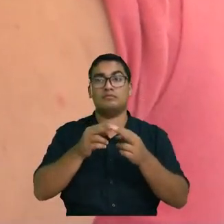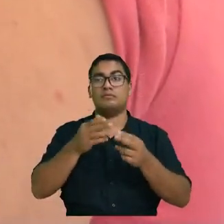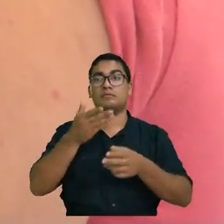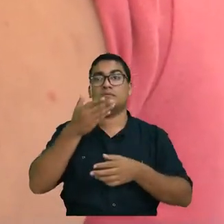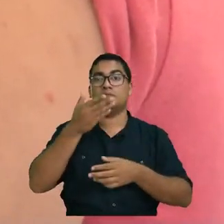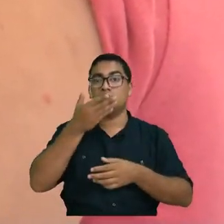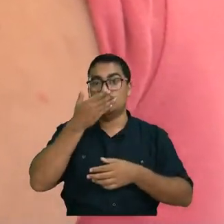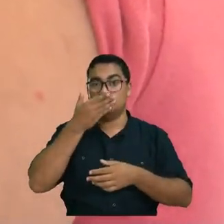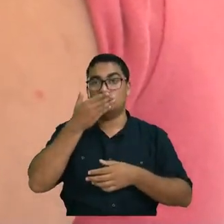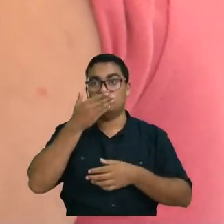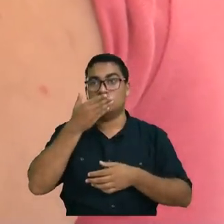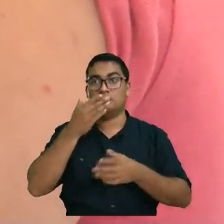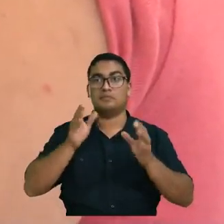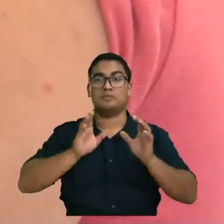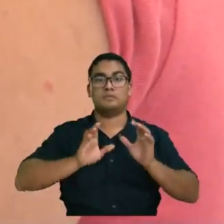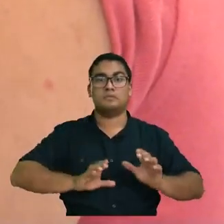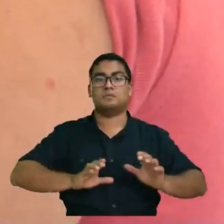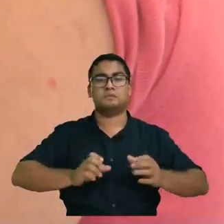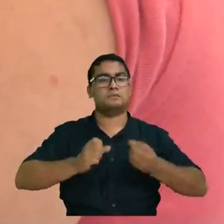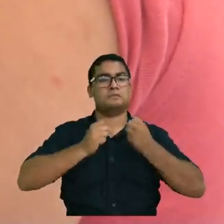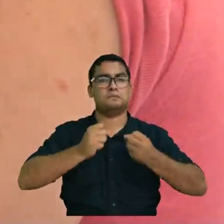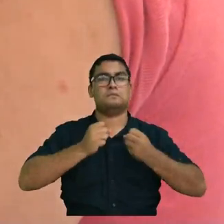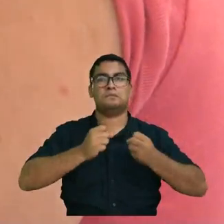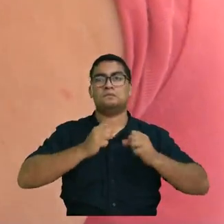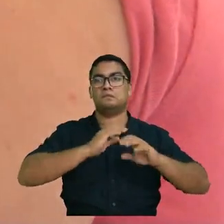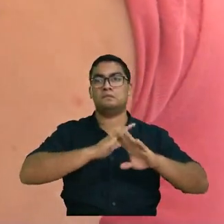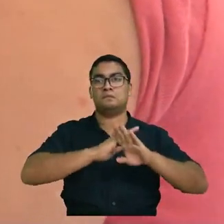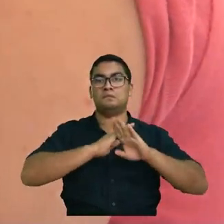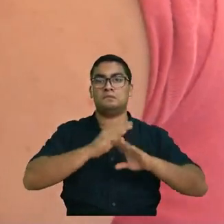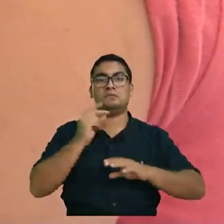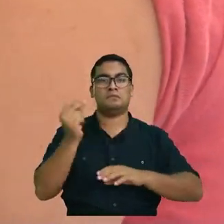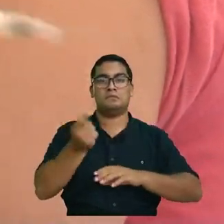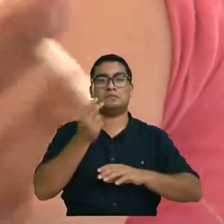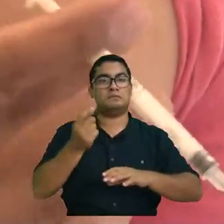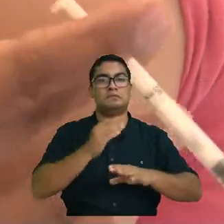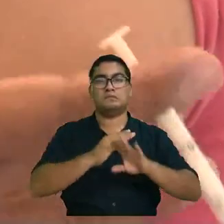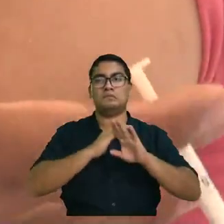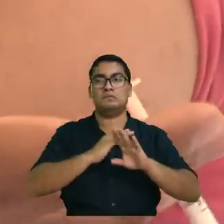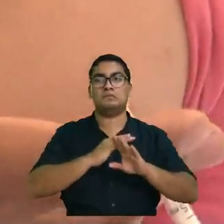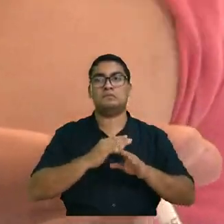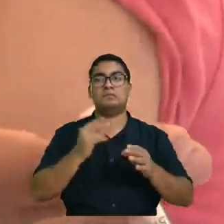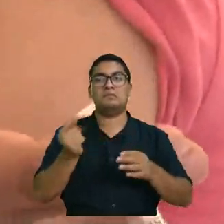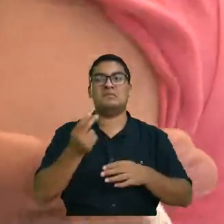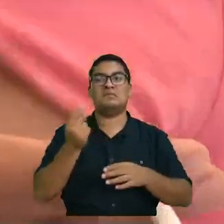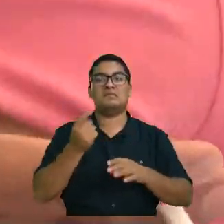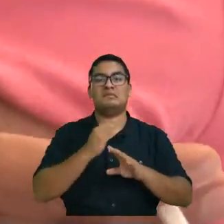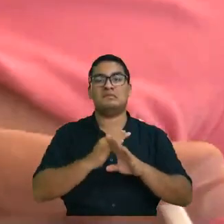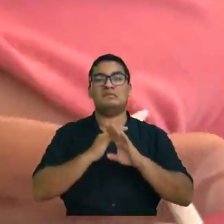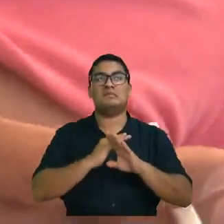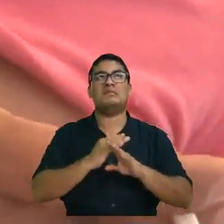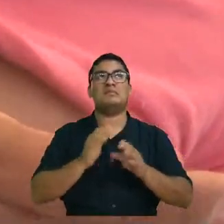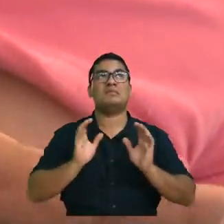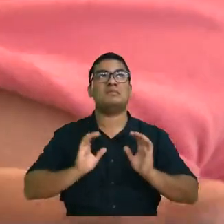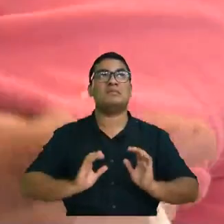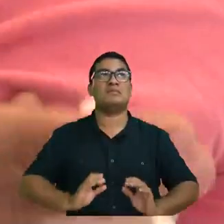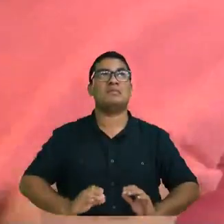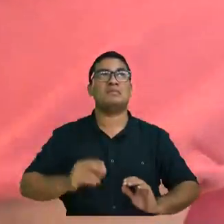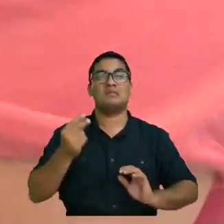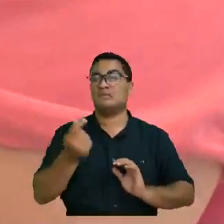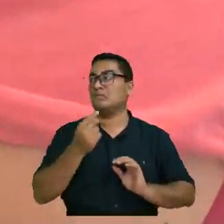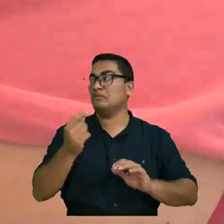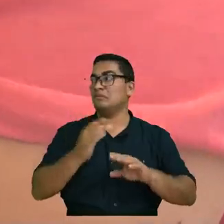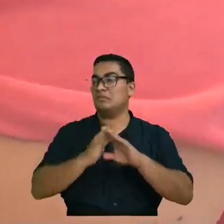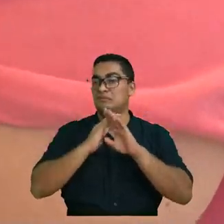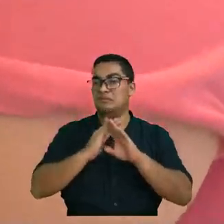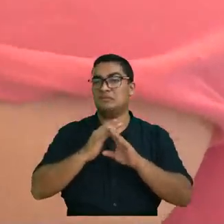externa, el cuerpo ya no va a tener, va a reaccionar mucho más rápido, y la producción de anticuerpos va a ser, la respuesta del cuerpo va a